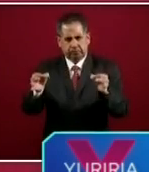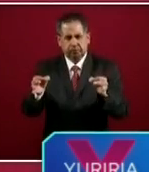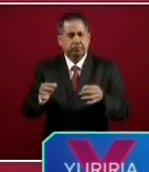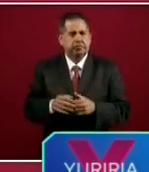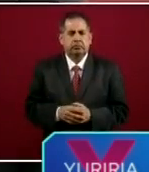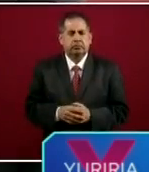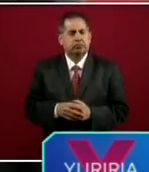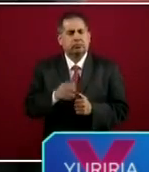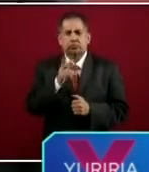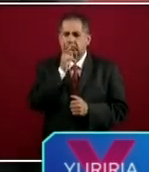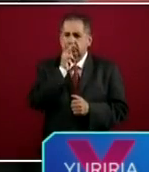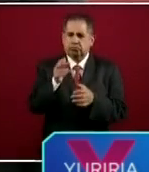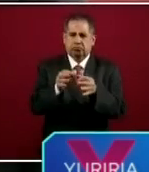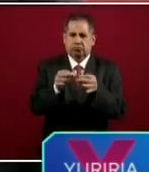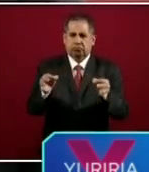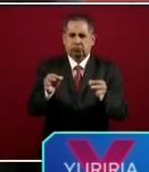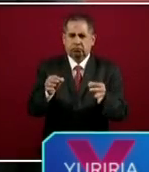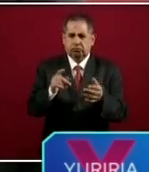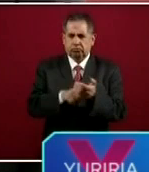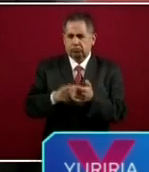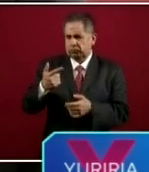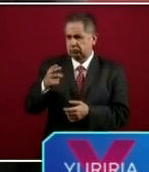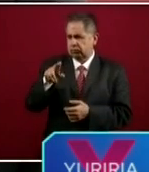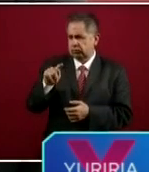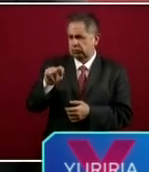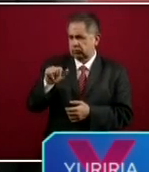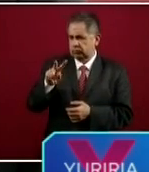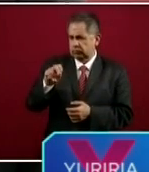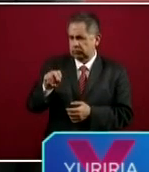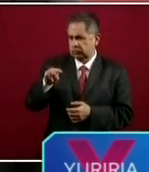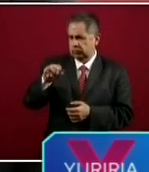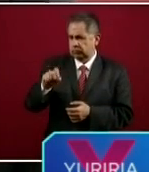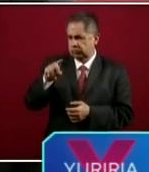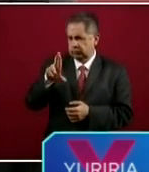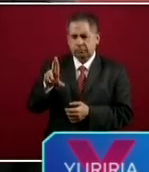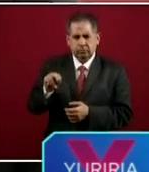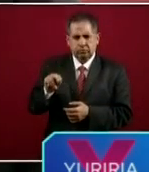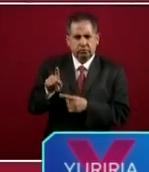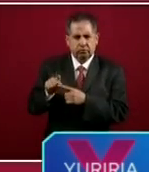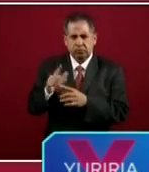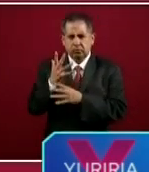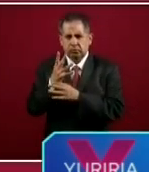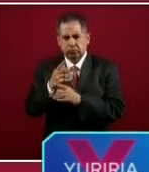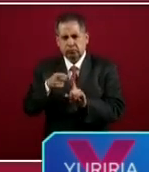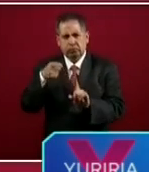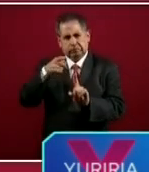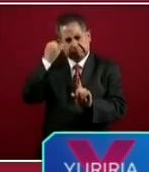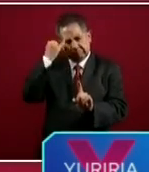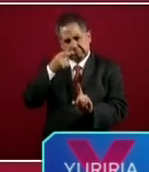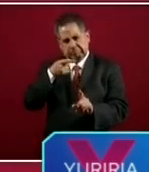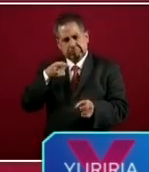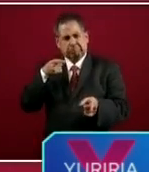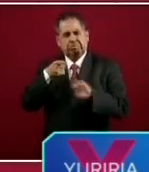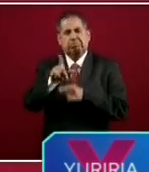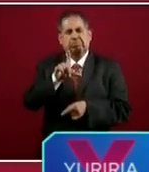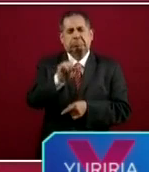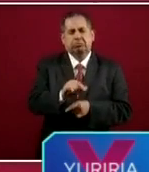frase de Gustavo Madero, pues no tenía ese propósito.